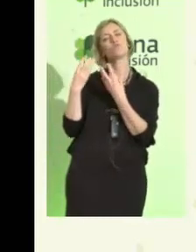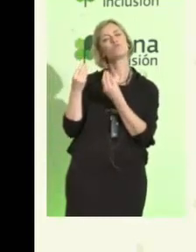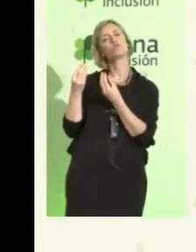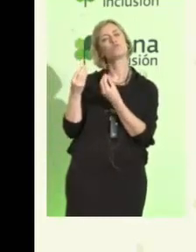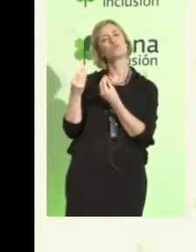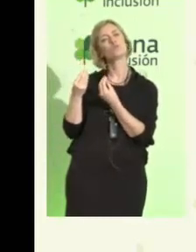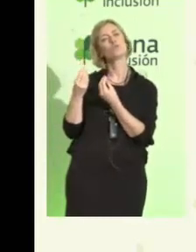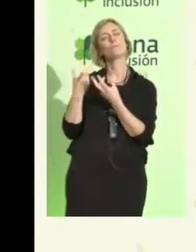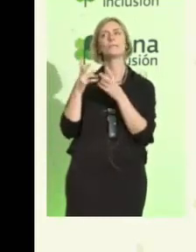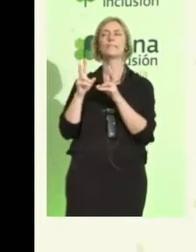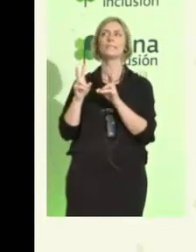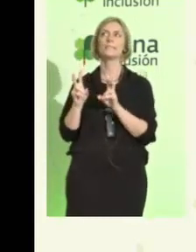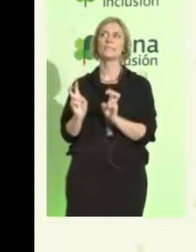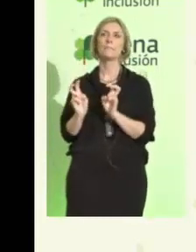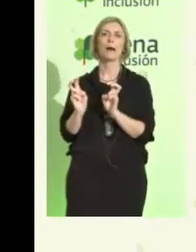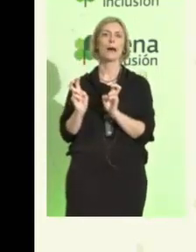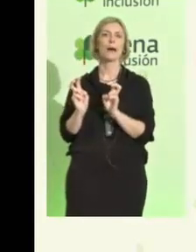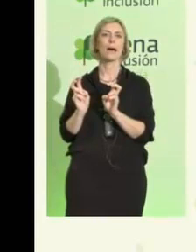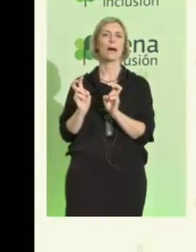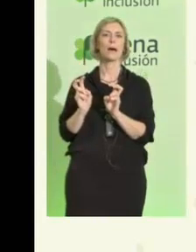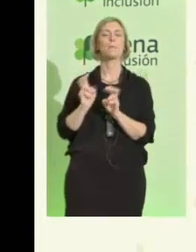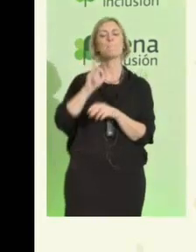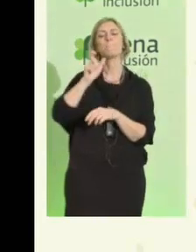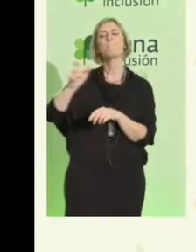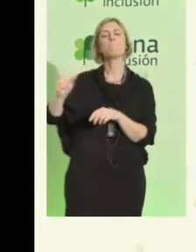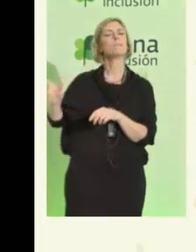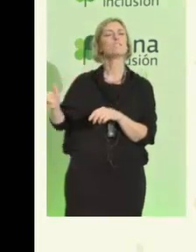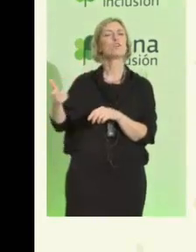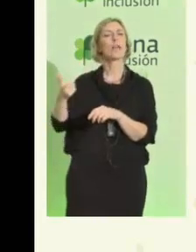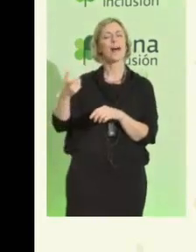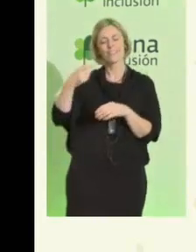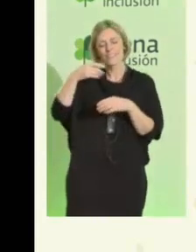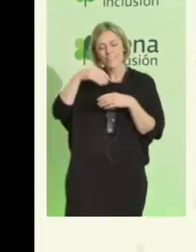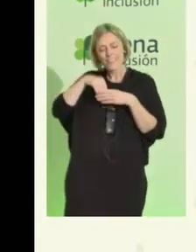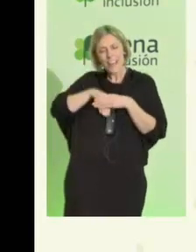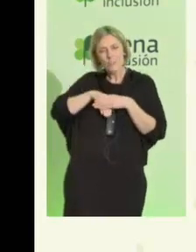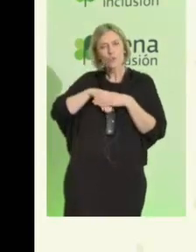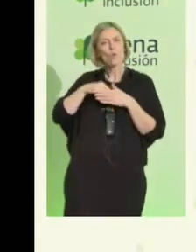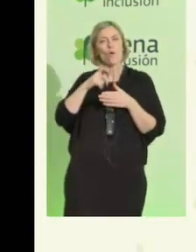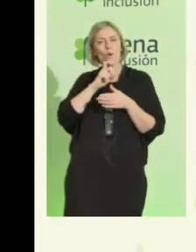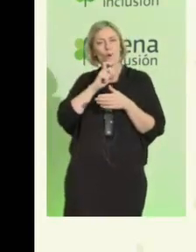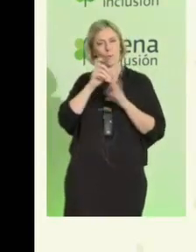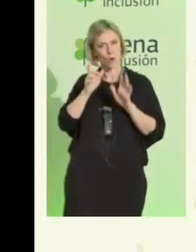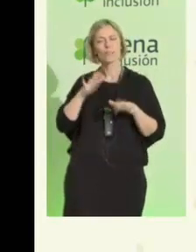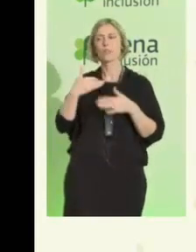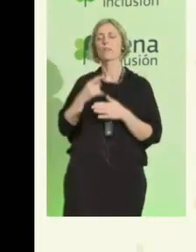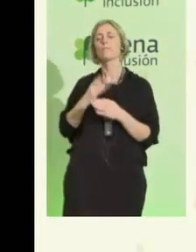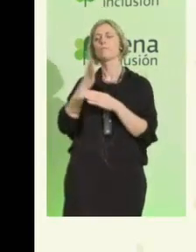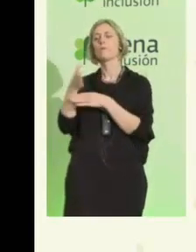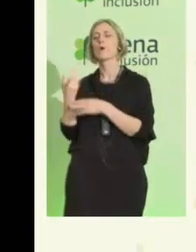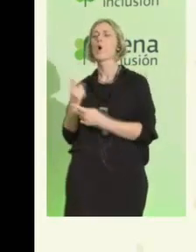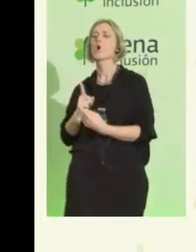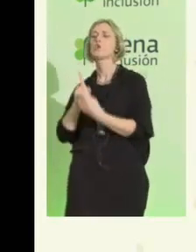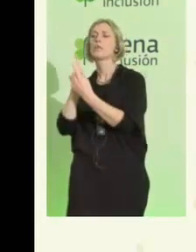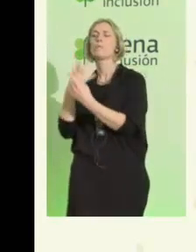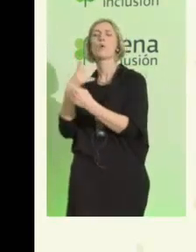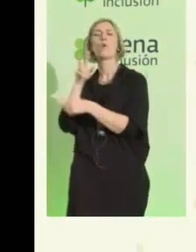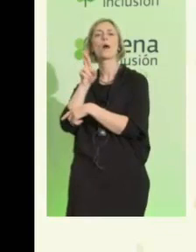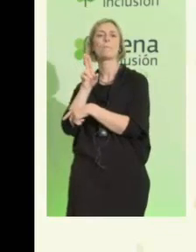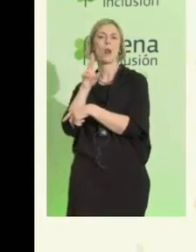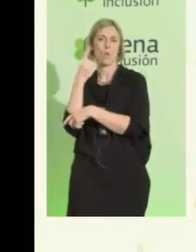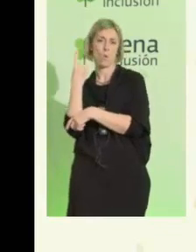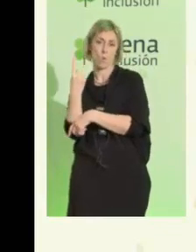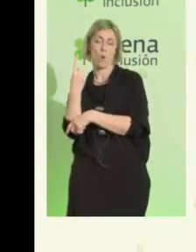cómo es la gente. Así que buscamos a sus hermanos, encontramos a Herman, el otro hermano había fallecido